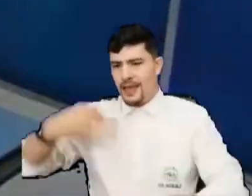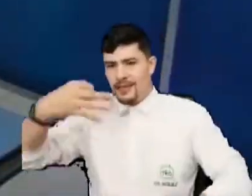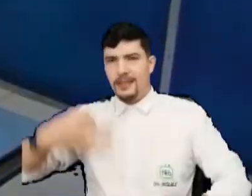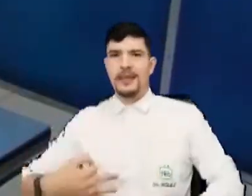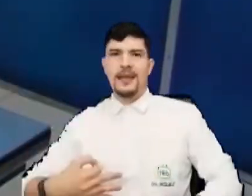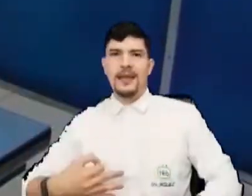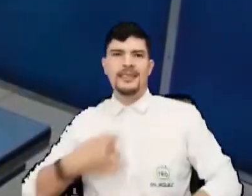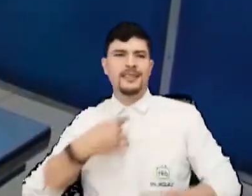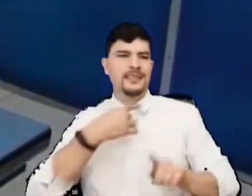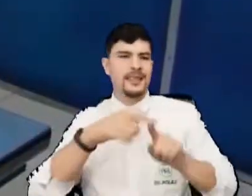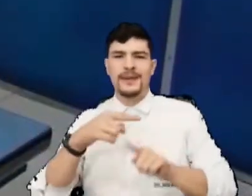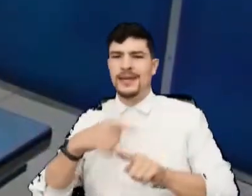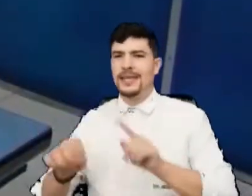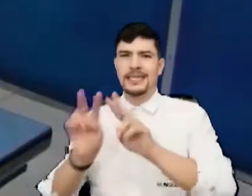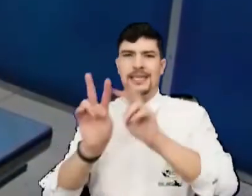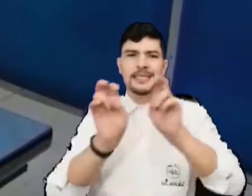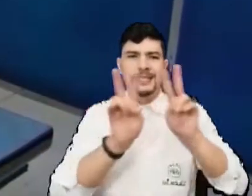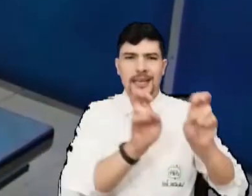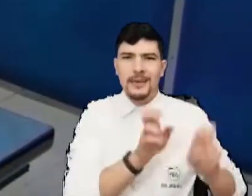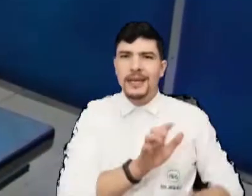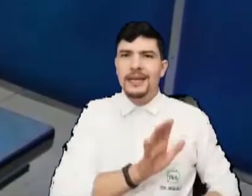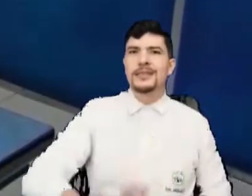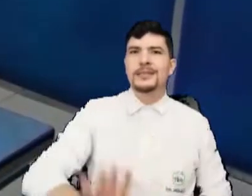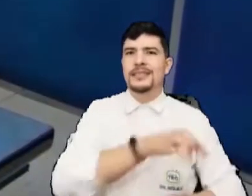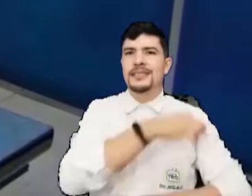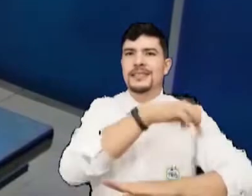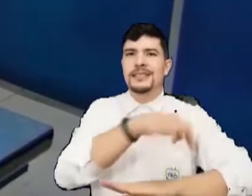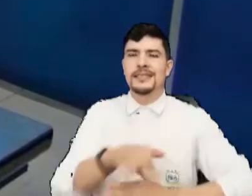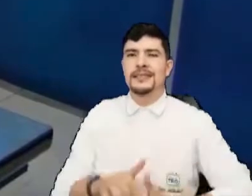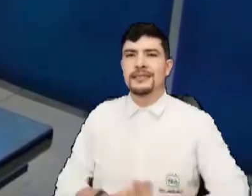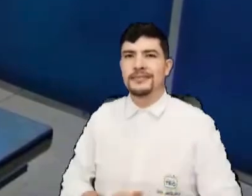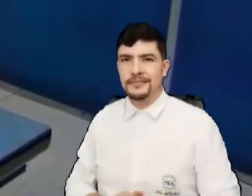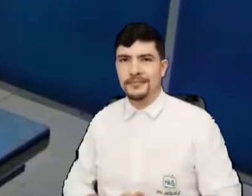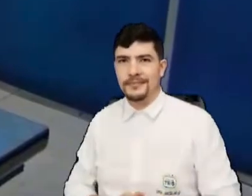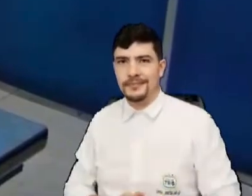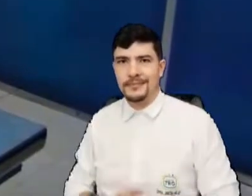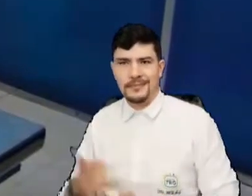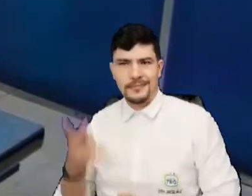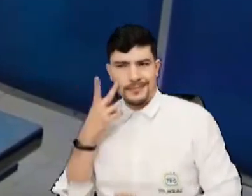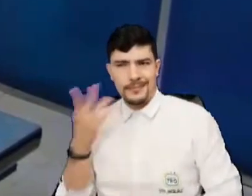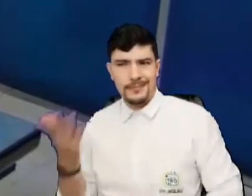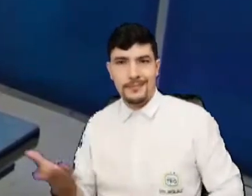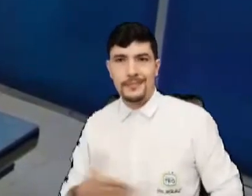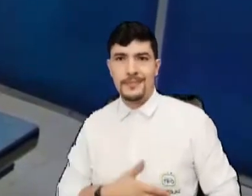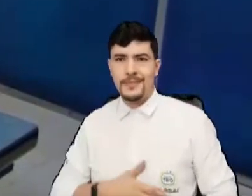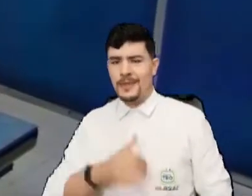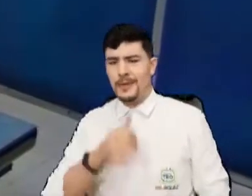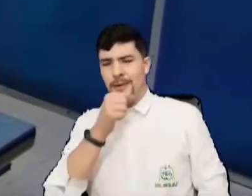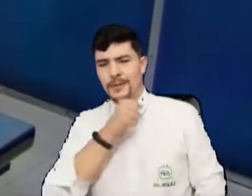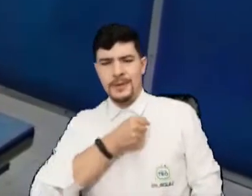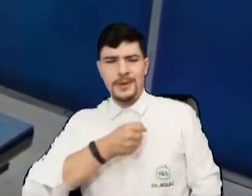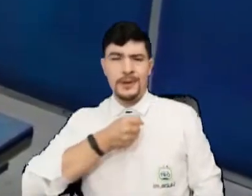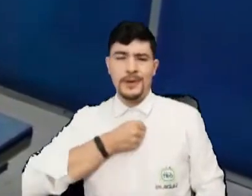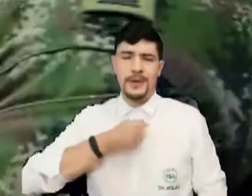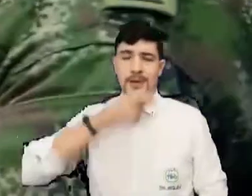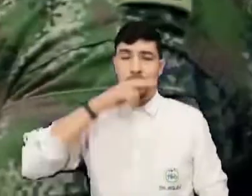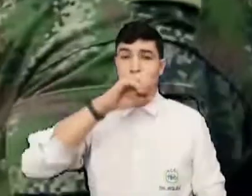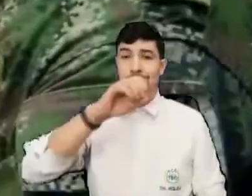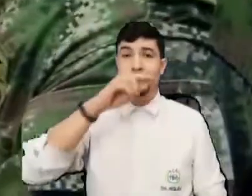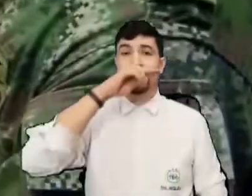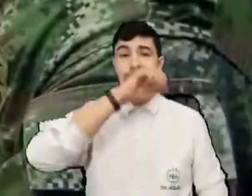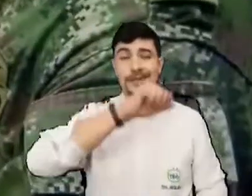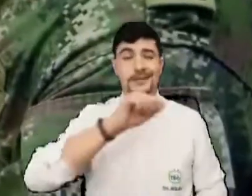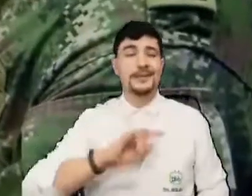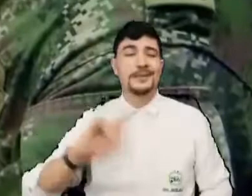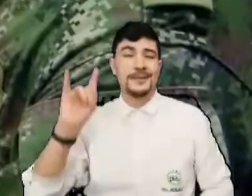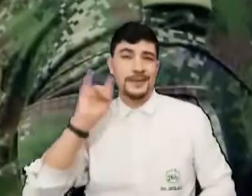Para todos los niños que escuchan la radio del Ejército Nacional, como todos los días, hoy tenemos un programa más de Presente Profe. La